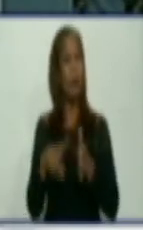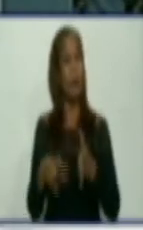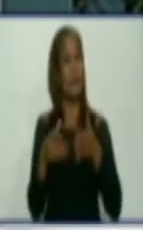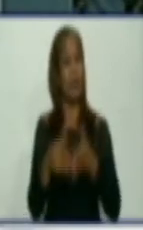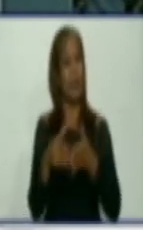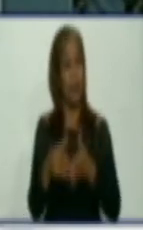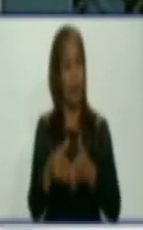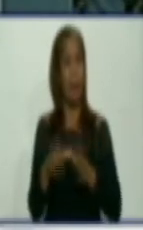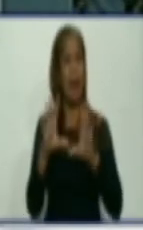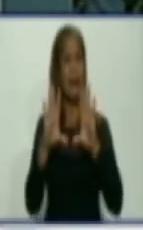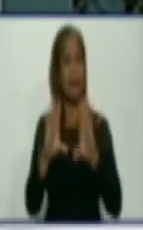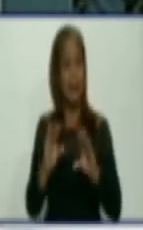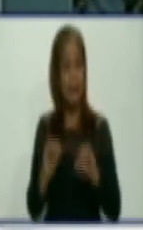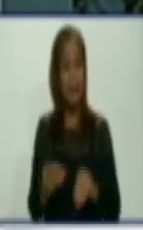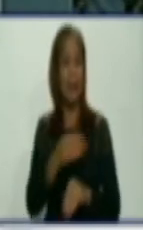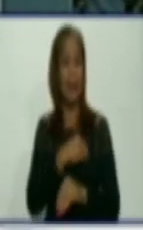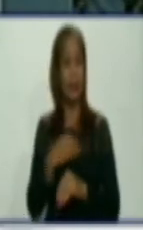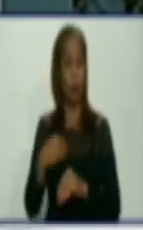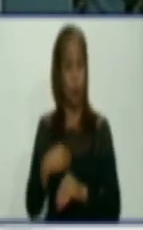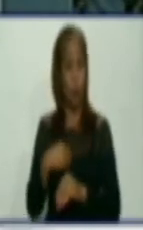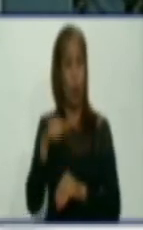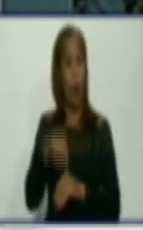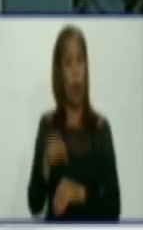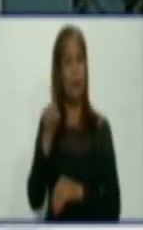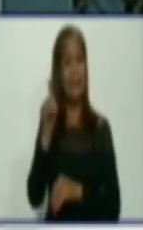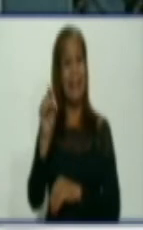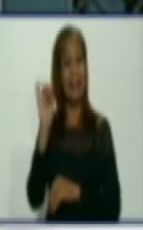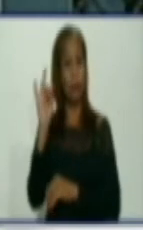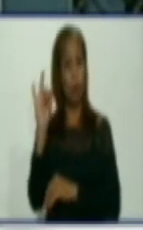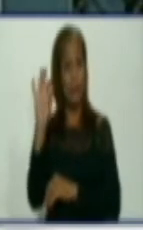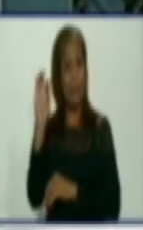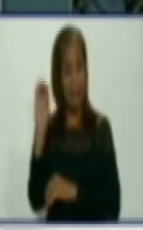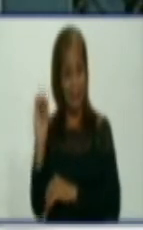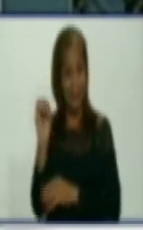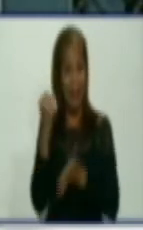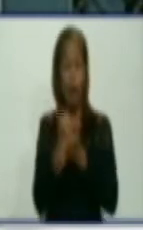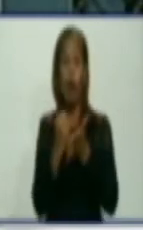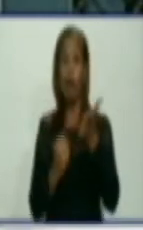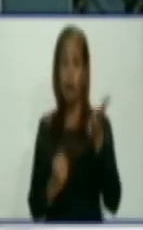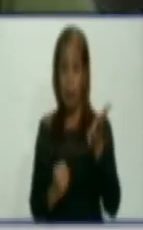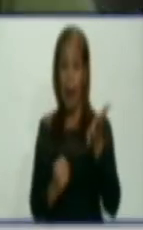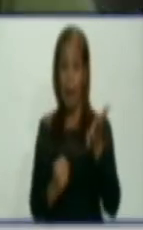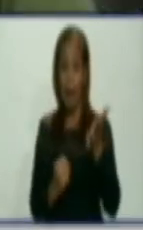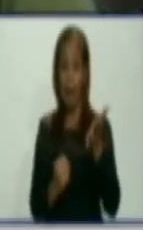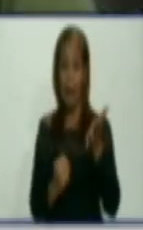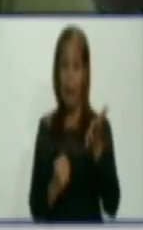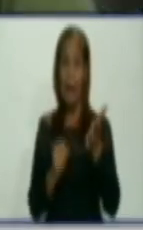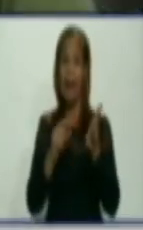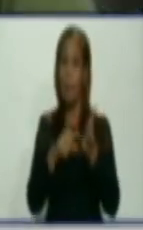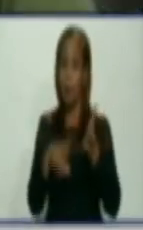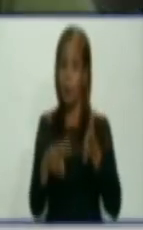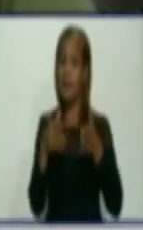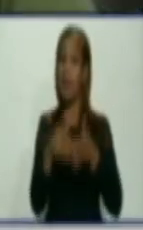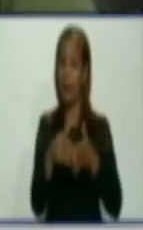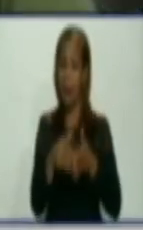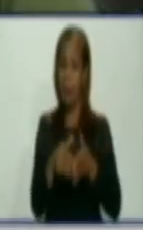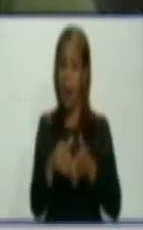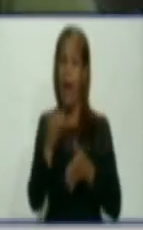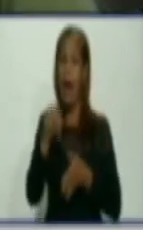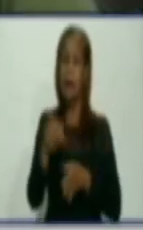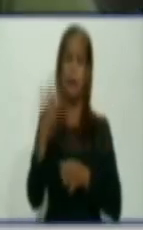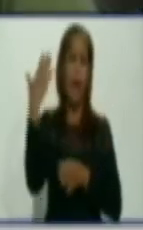Dice el doctor que hoy tenemos 170 personas confirmadas en la provincia. Aquí hubo días de tener 200 y